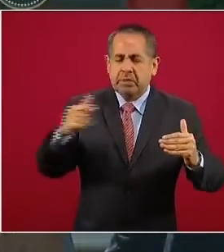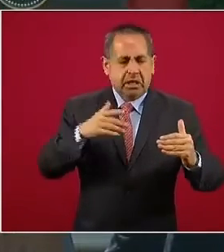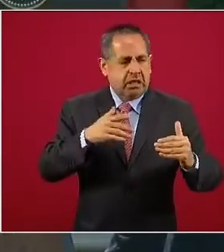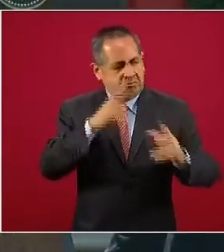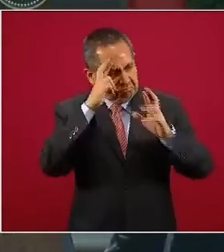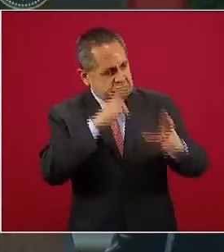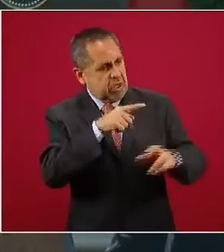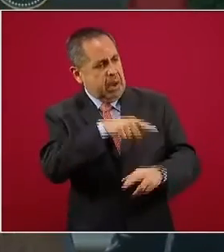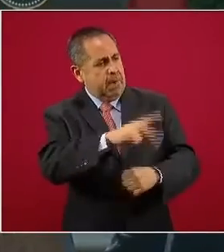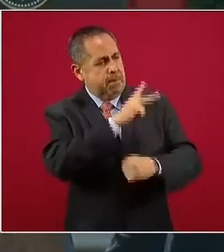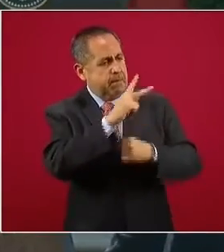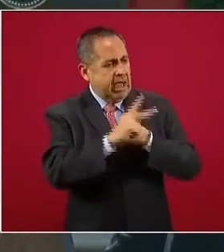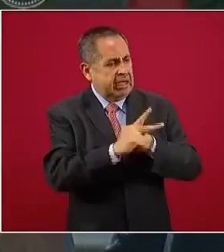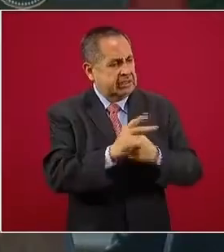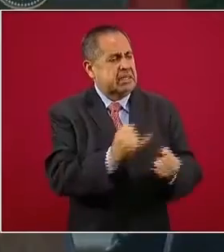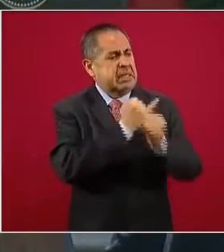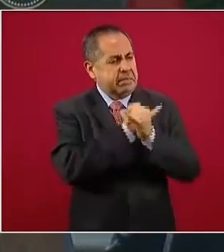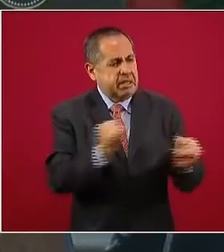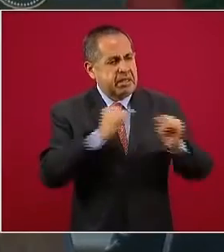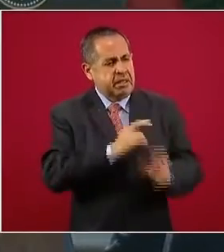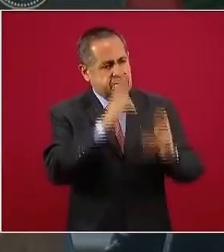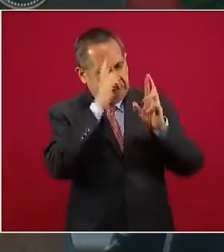independiente. Por eso estoy aquí,